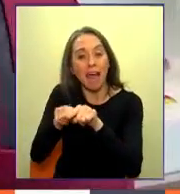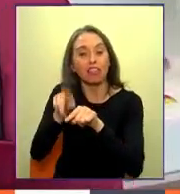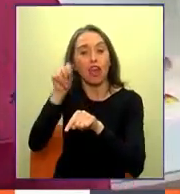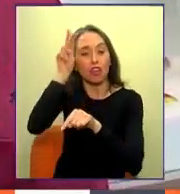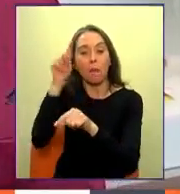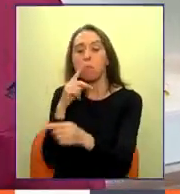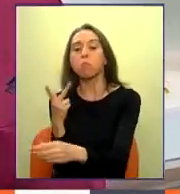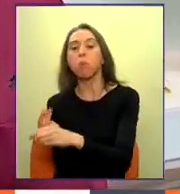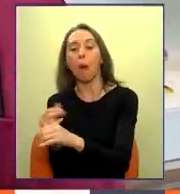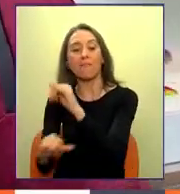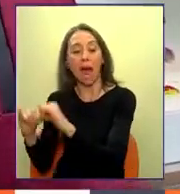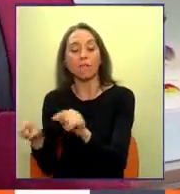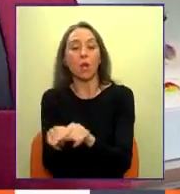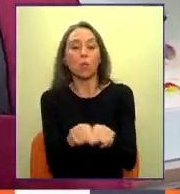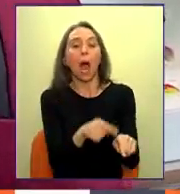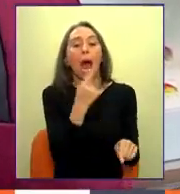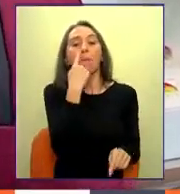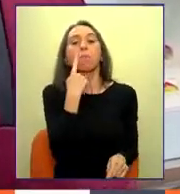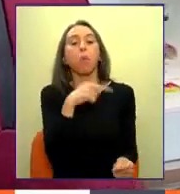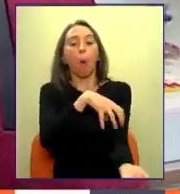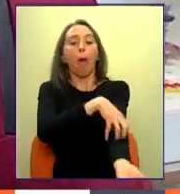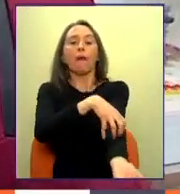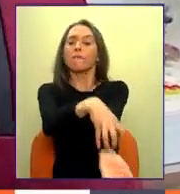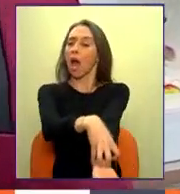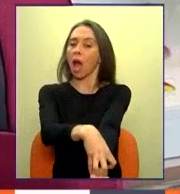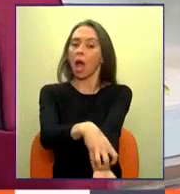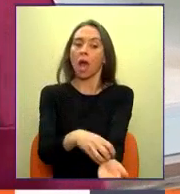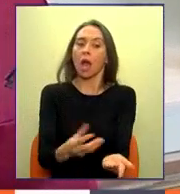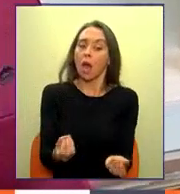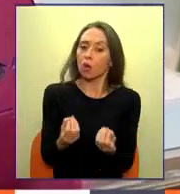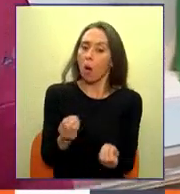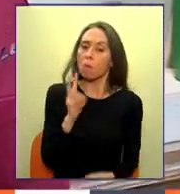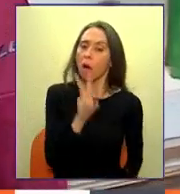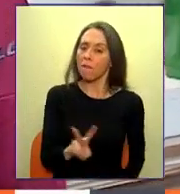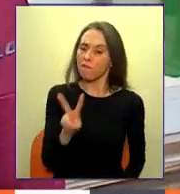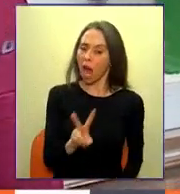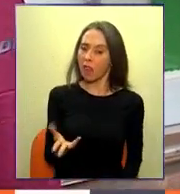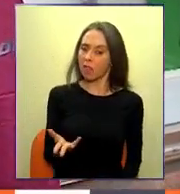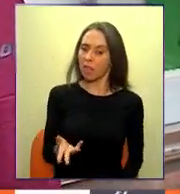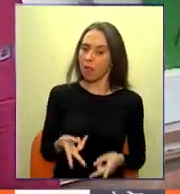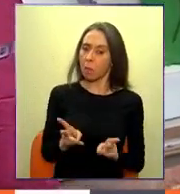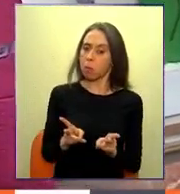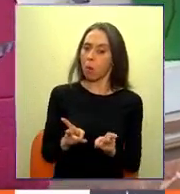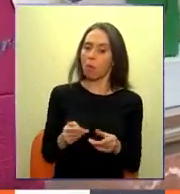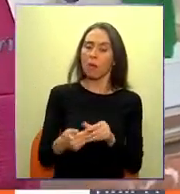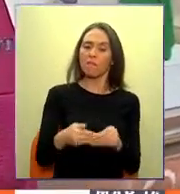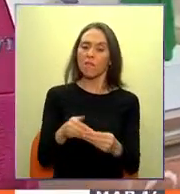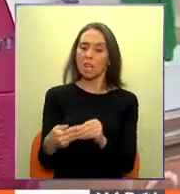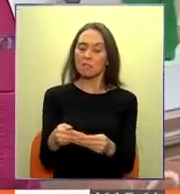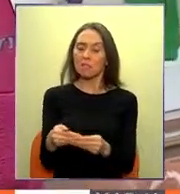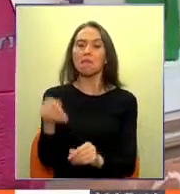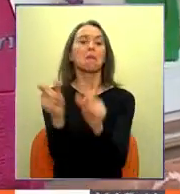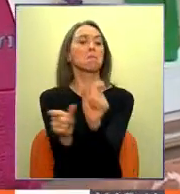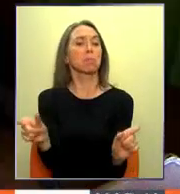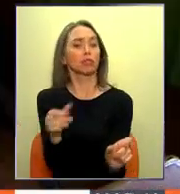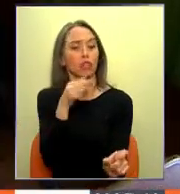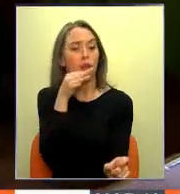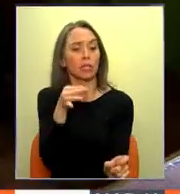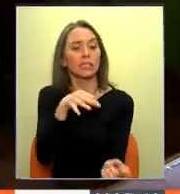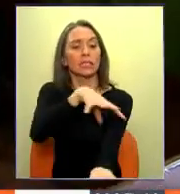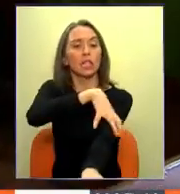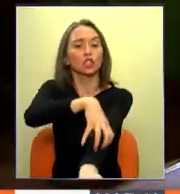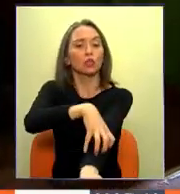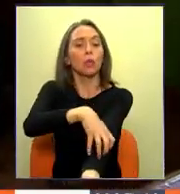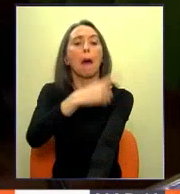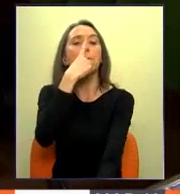acelerado todo lo que está pasando con que el tema de Valdivia. Que como la gente está diciendo que es como una ciudad prueba.